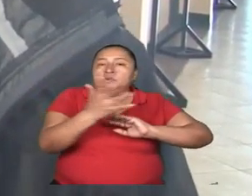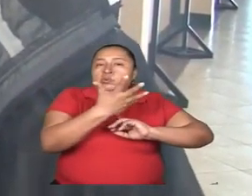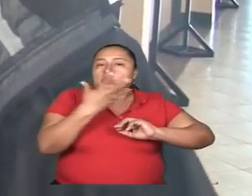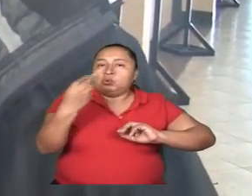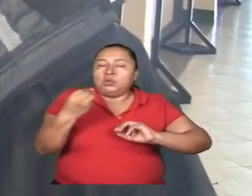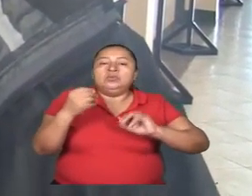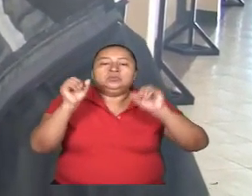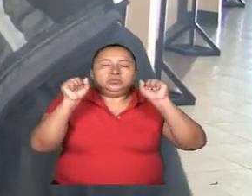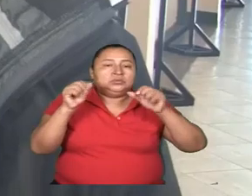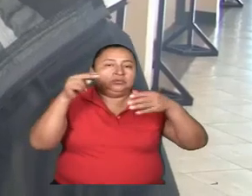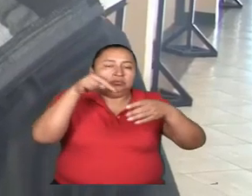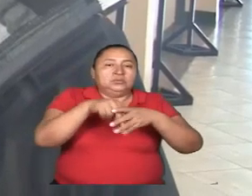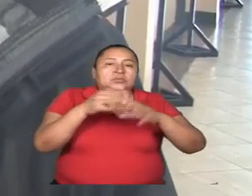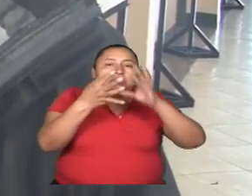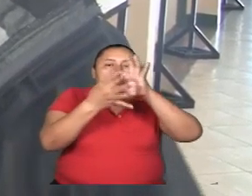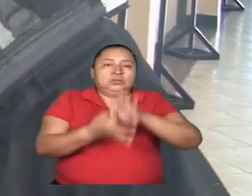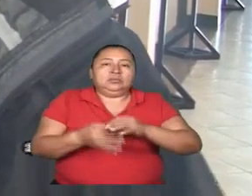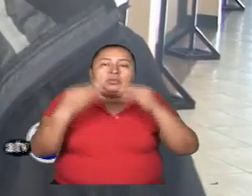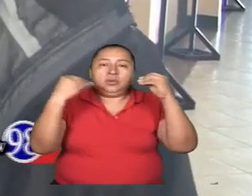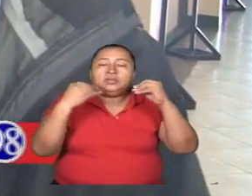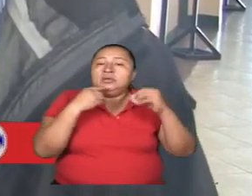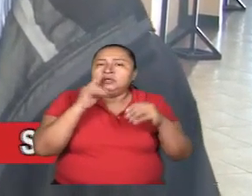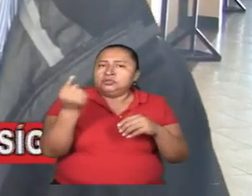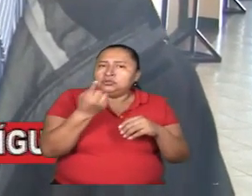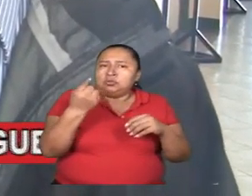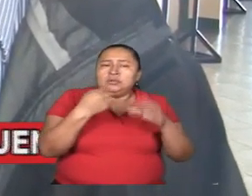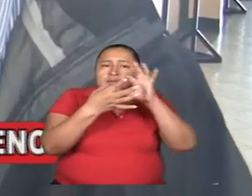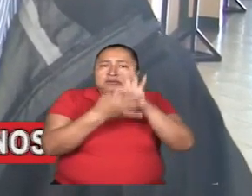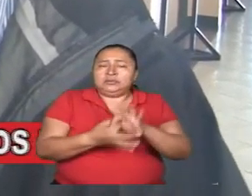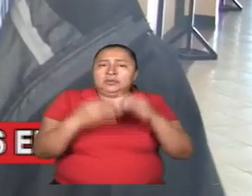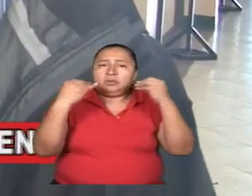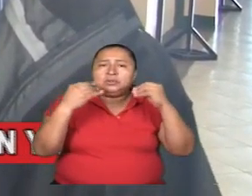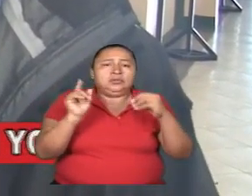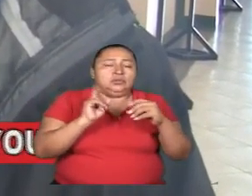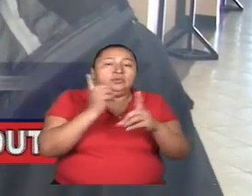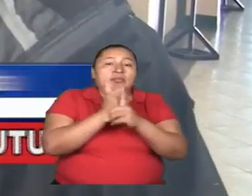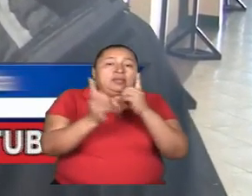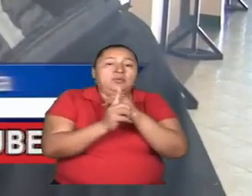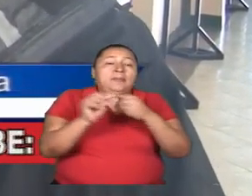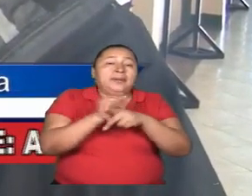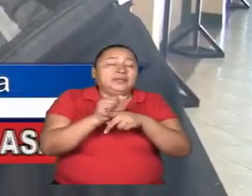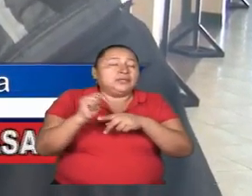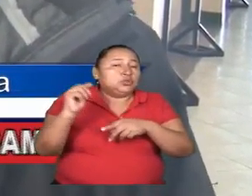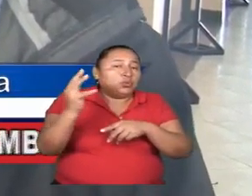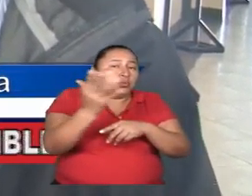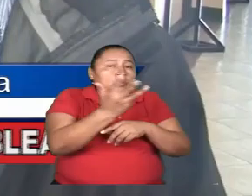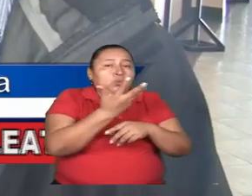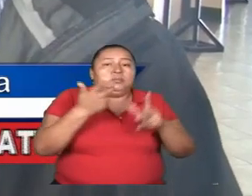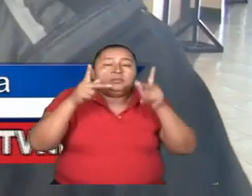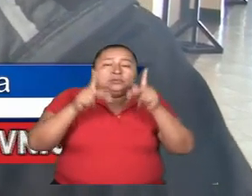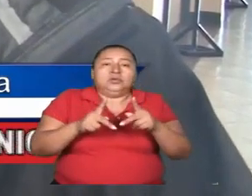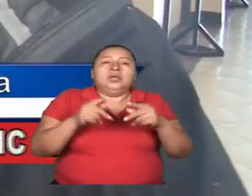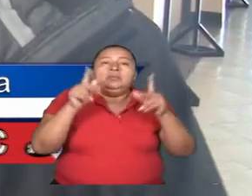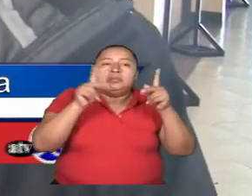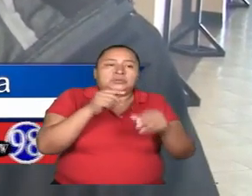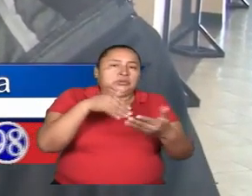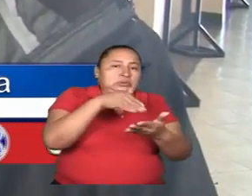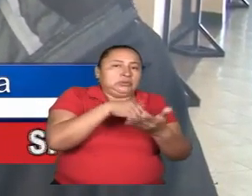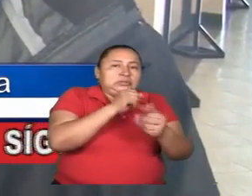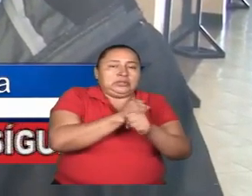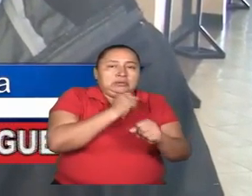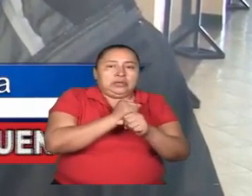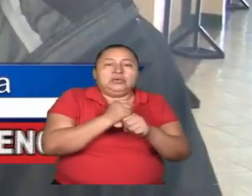los que estamos involucrados en el sistema educativo, pero no solamente en el sistema educativo, aquí tenemos que practicar todo, la población, los centros de trabajo, todas las